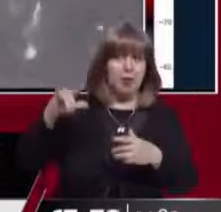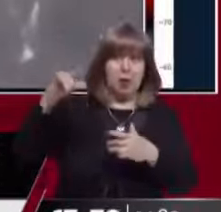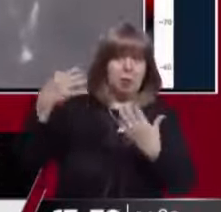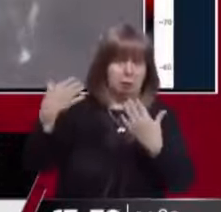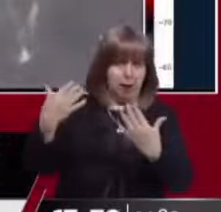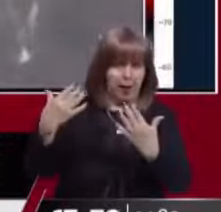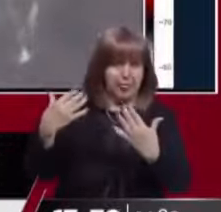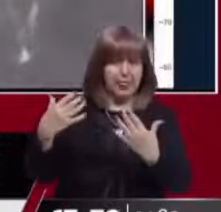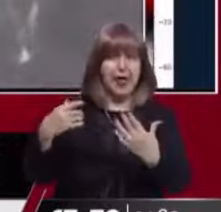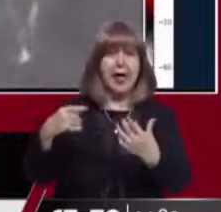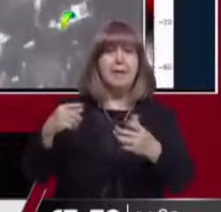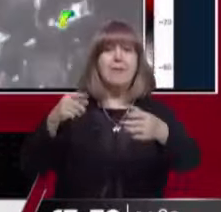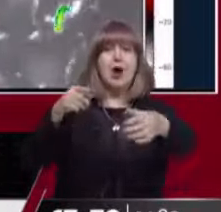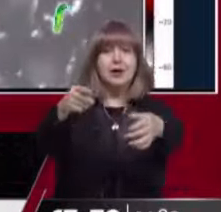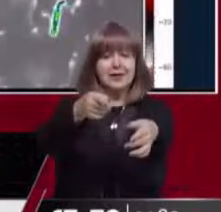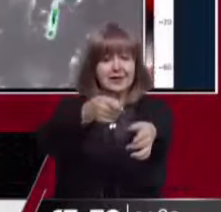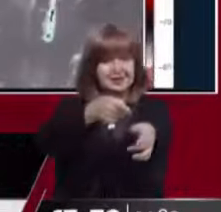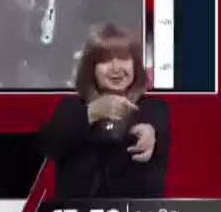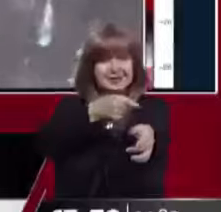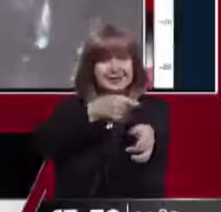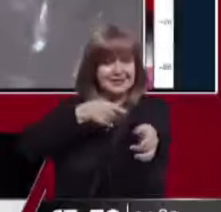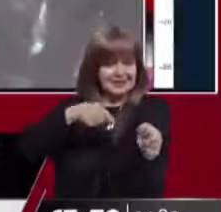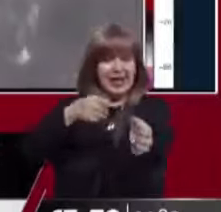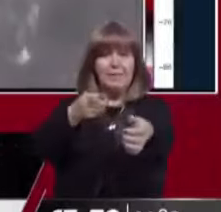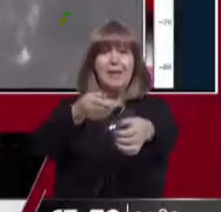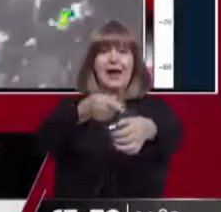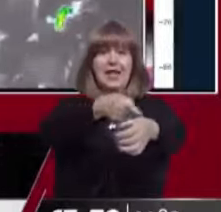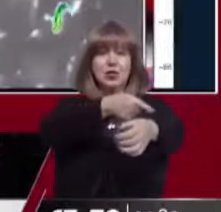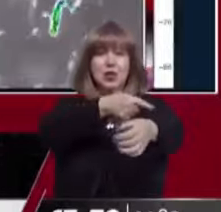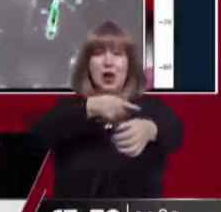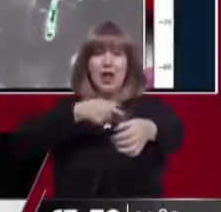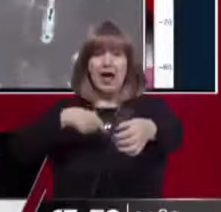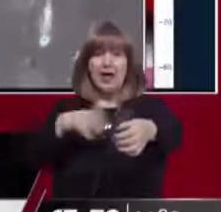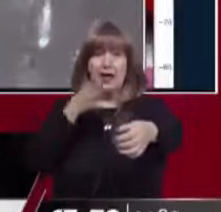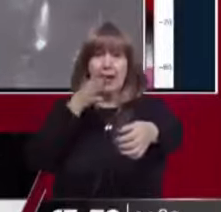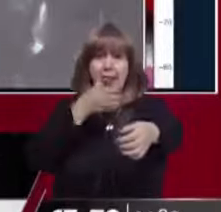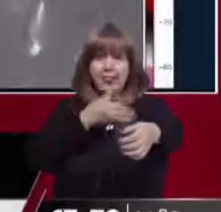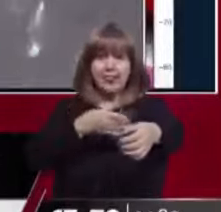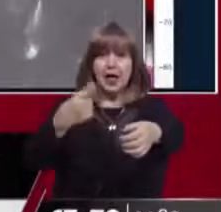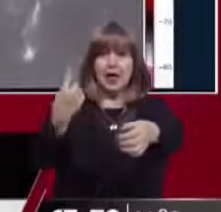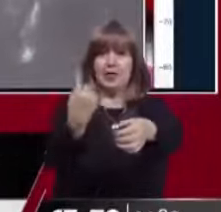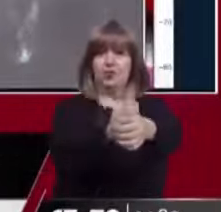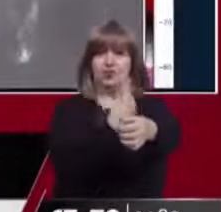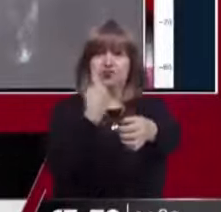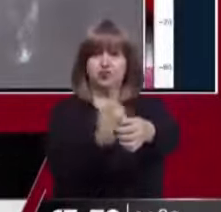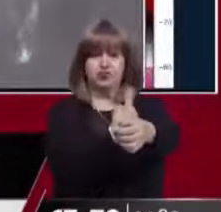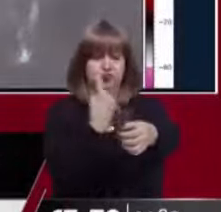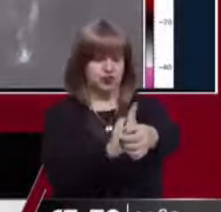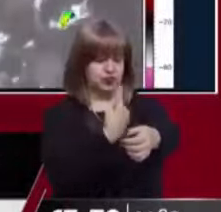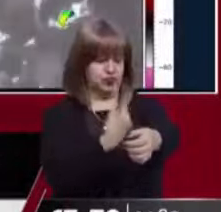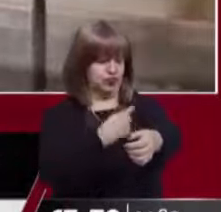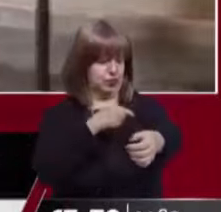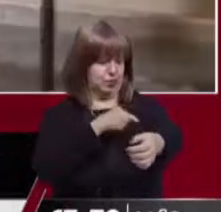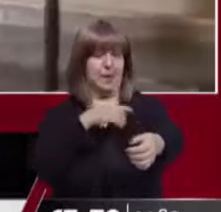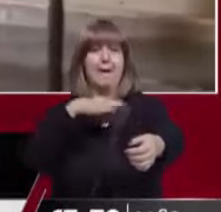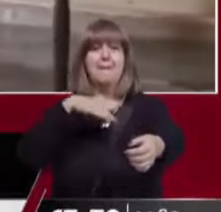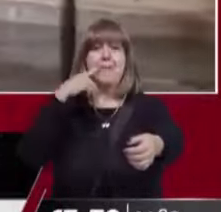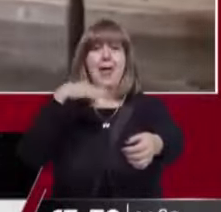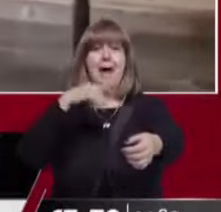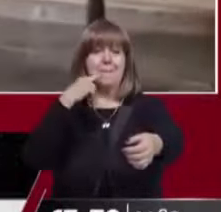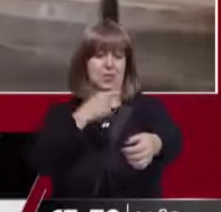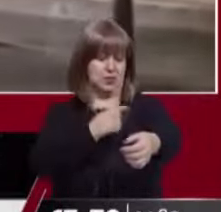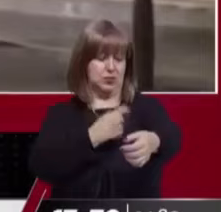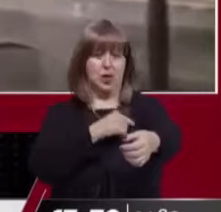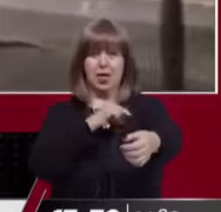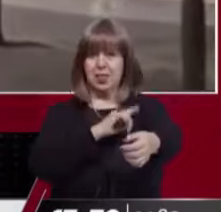trasladarse porque la península de Florida es tan grande que realmente hasta ahí no llega. Va a estar concentrado, como te dije, en la